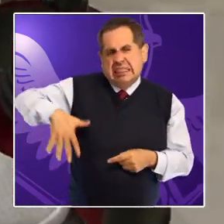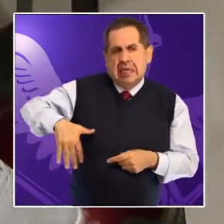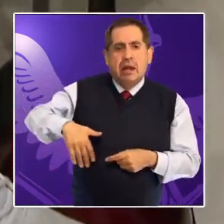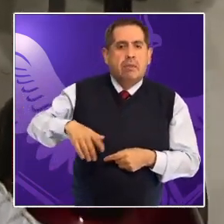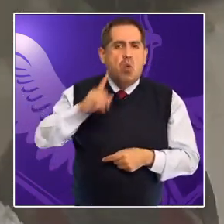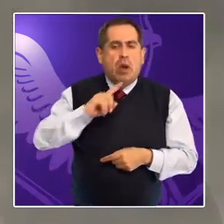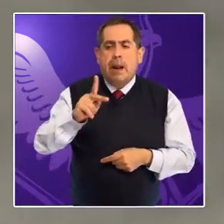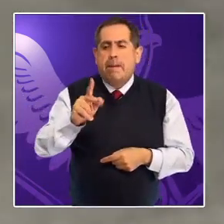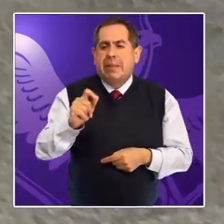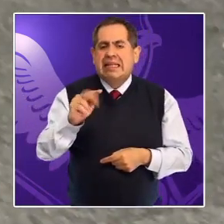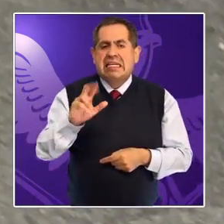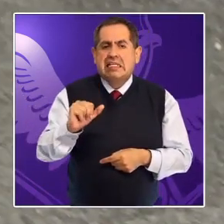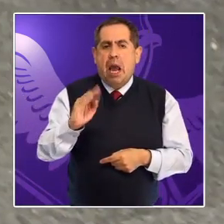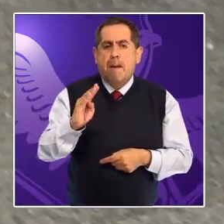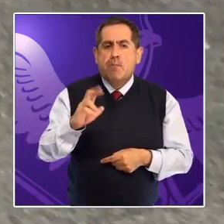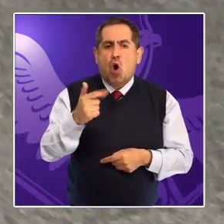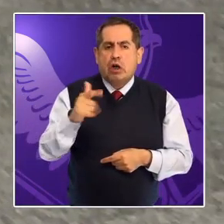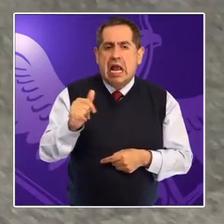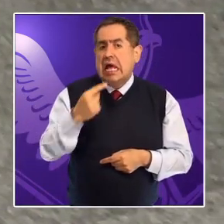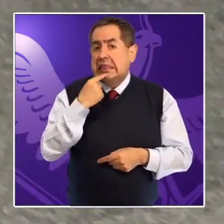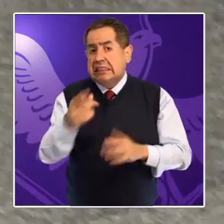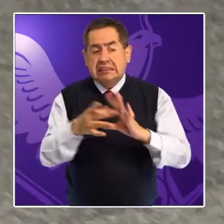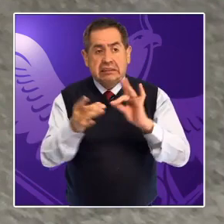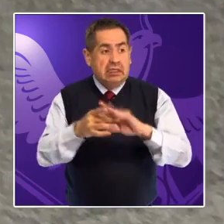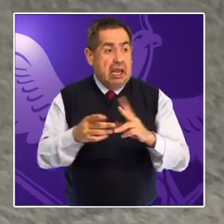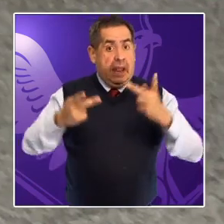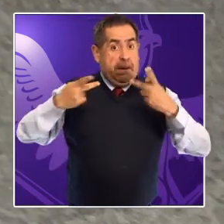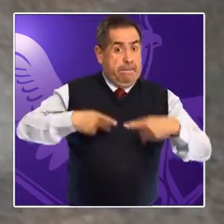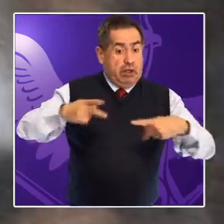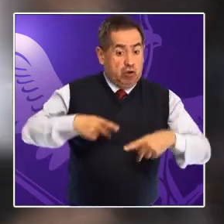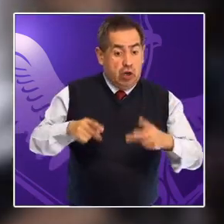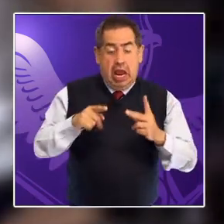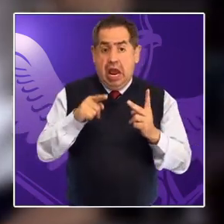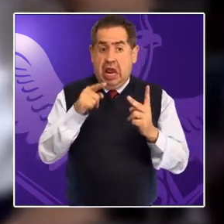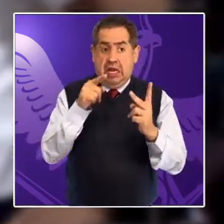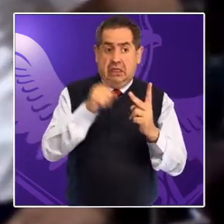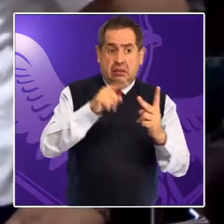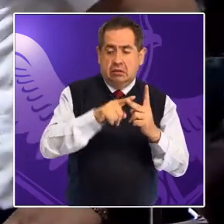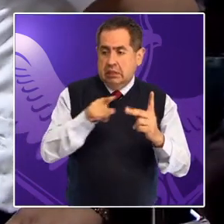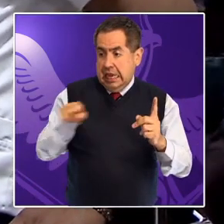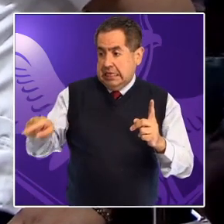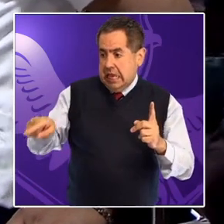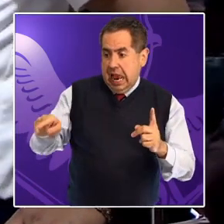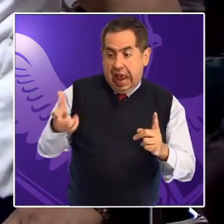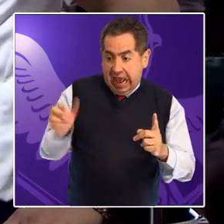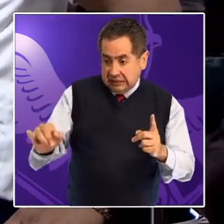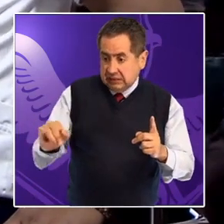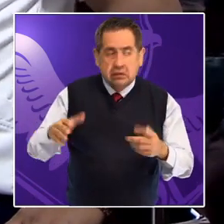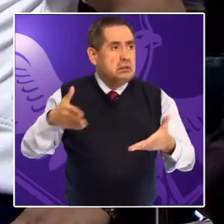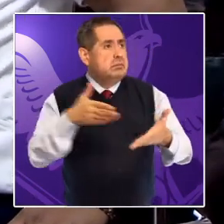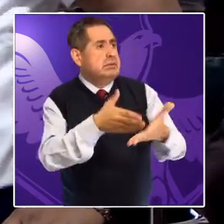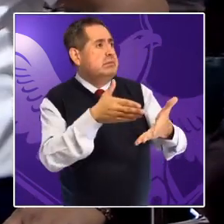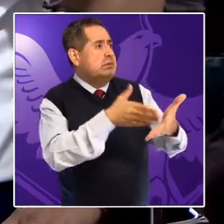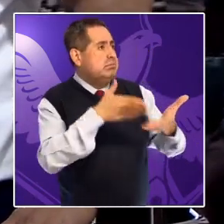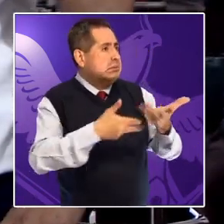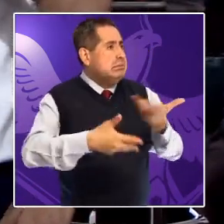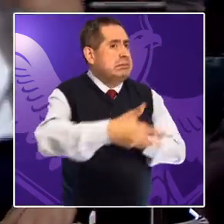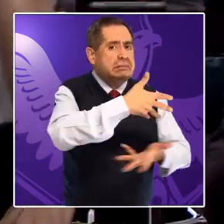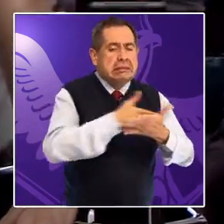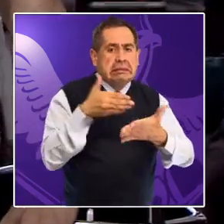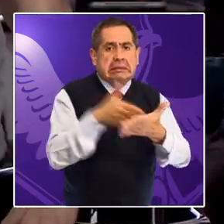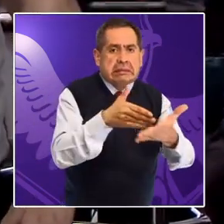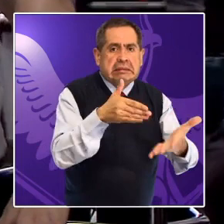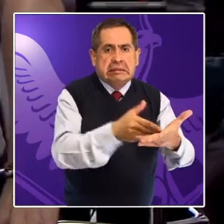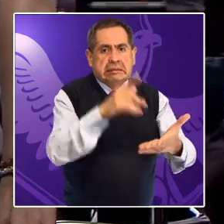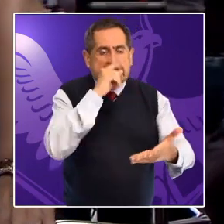Brogna, se aparece cuando la persona con su condición interacciona con las barreras sociales. Ahí entonces la